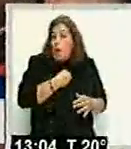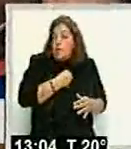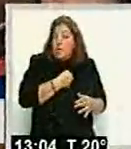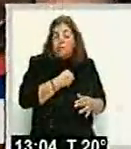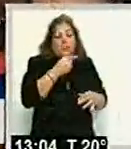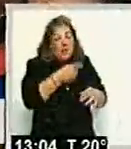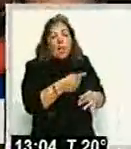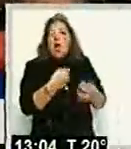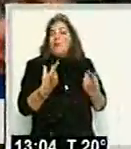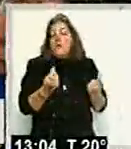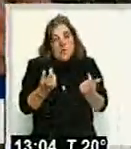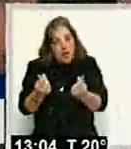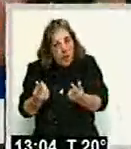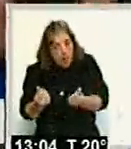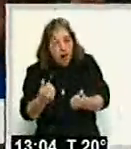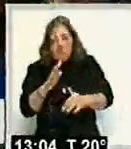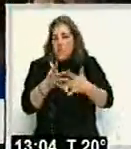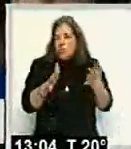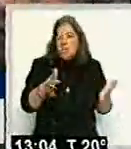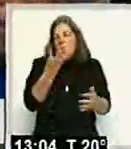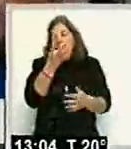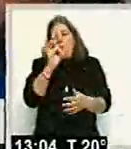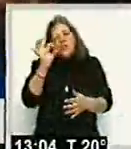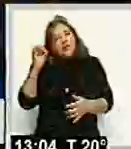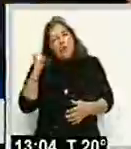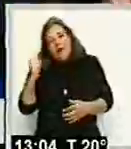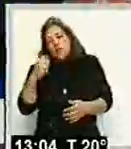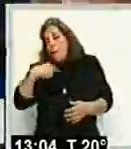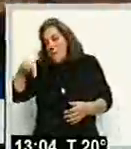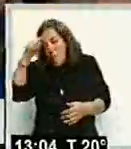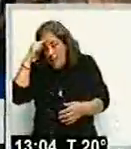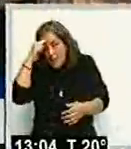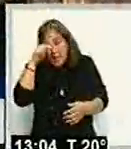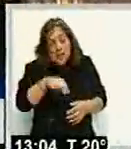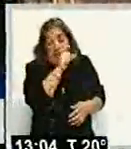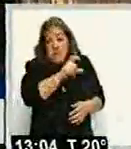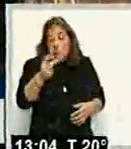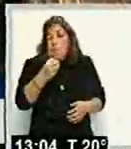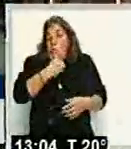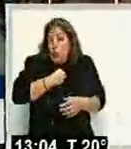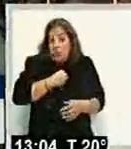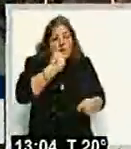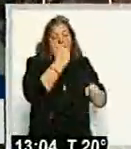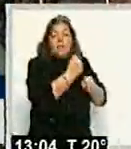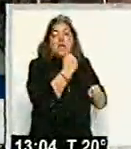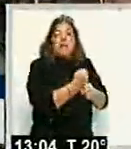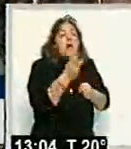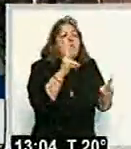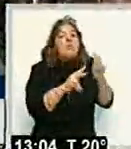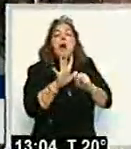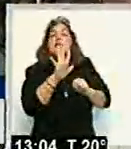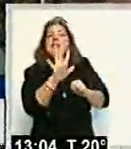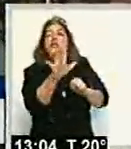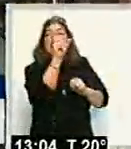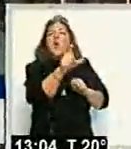un estímulo económico que hoy ronda cerca de los 400 pesos por mes. Estas personas buscan entre 5 y 10 personas que